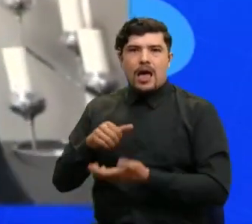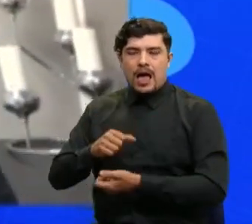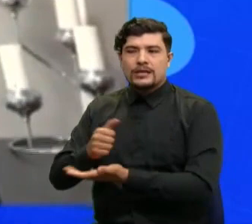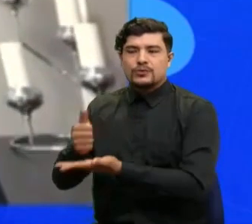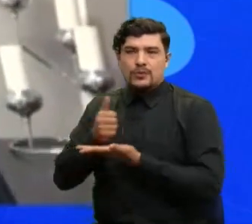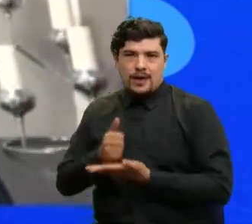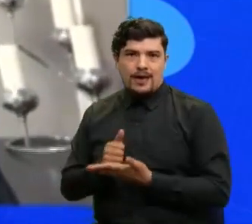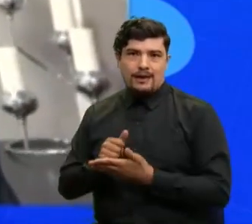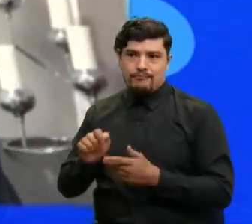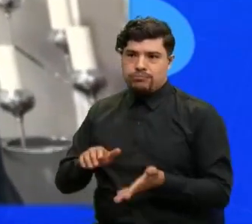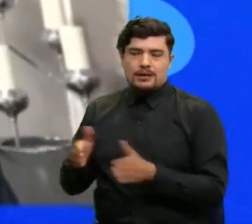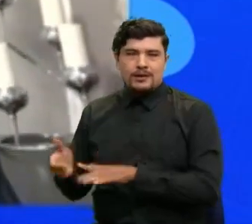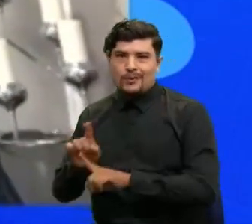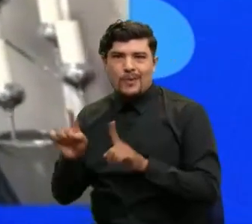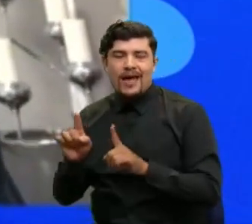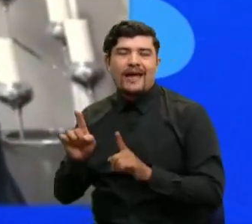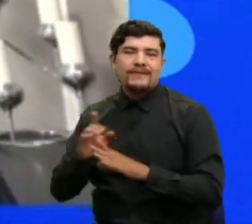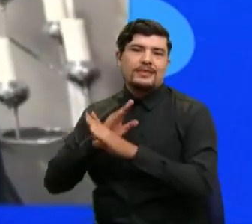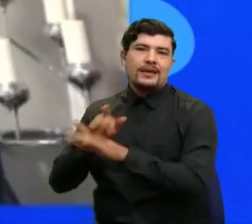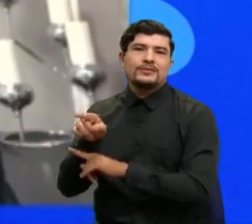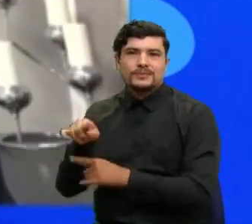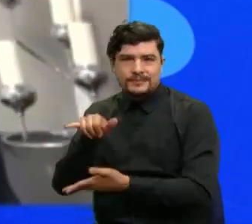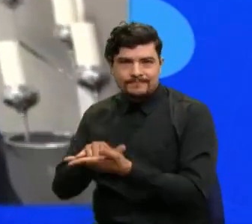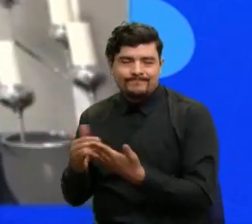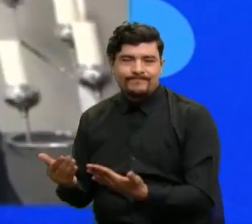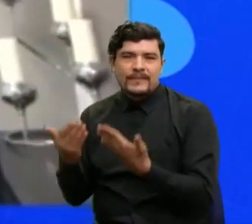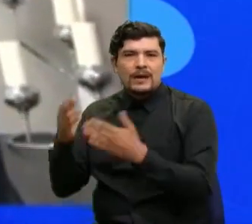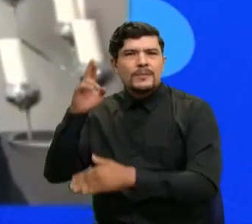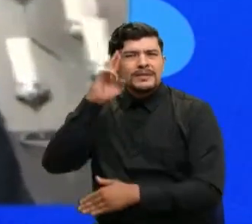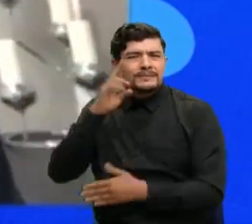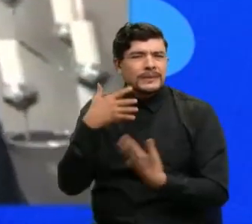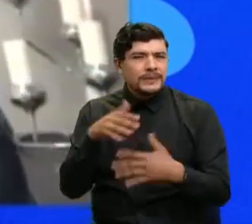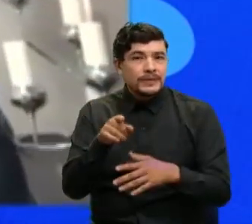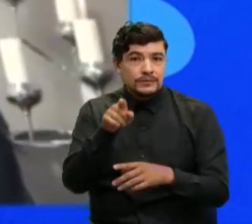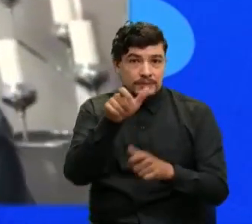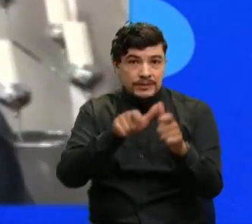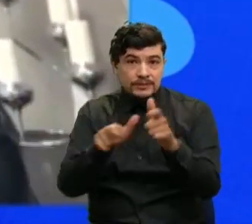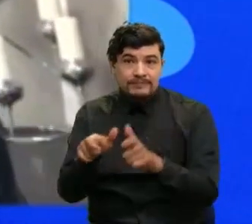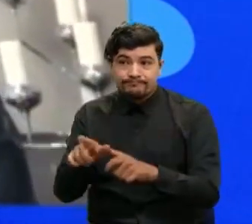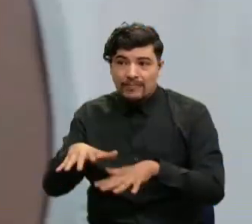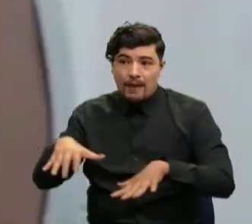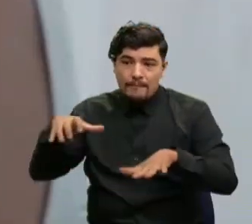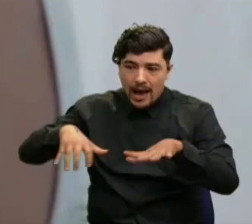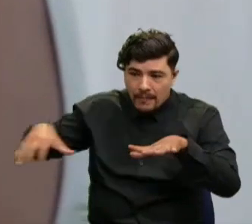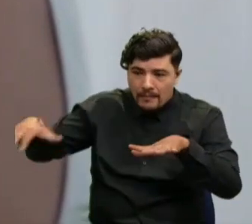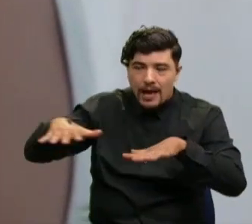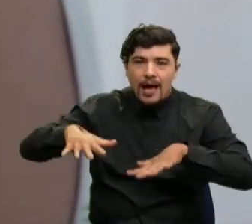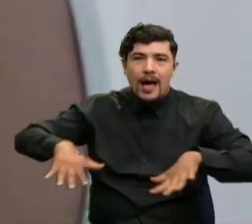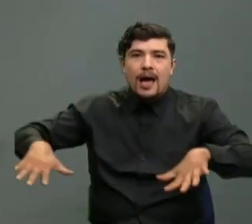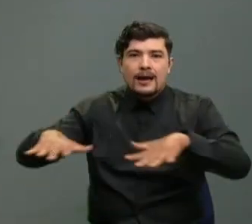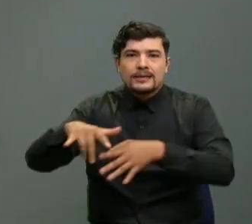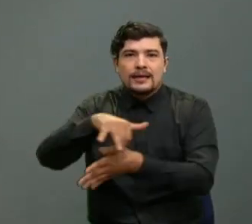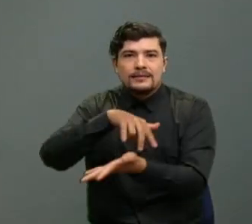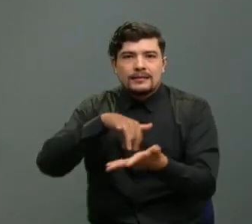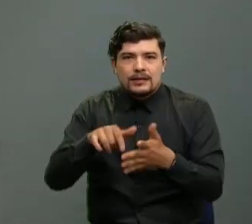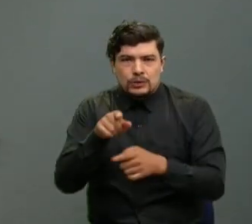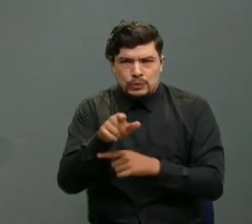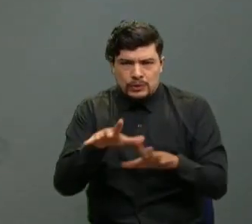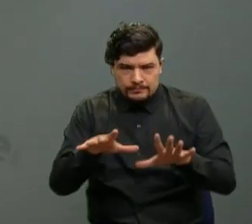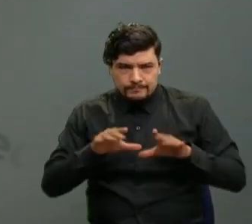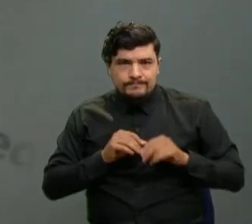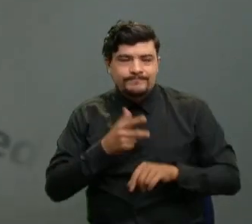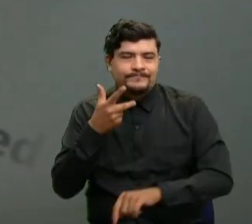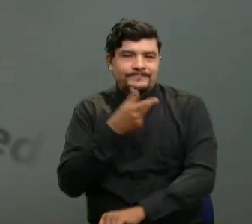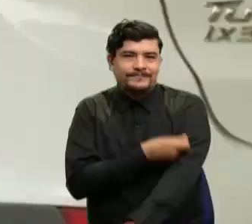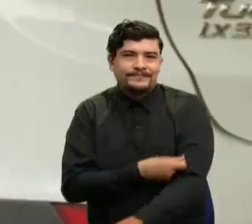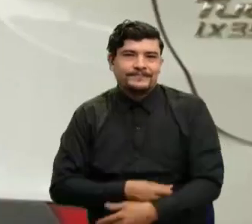y acudir a todos los puntos masivos de vacunación dispuesta en todas las ciudades y territorios del departamento. Doctor Felipe González,